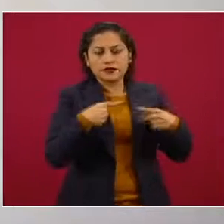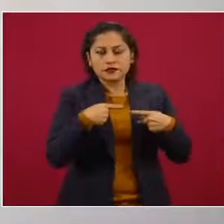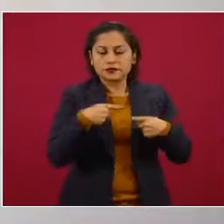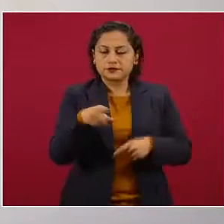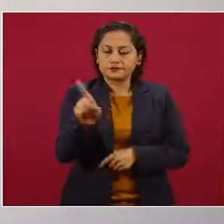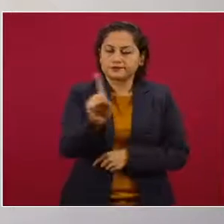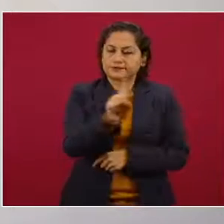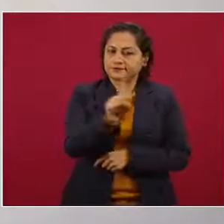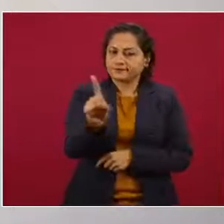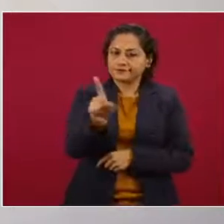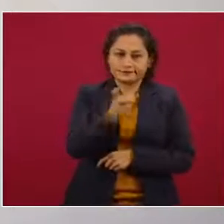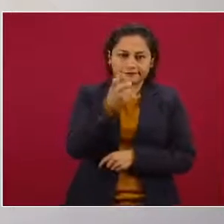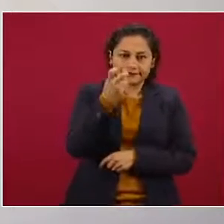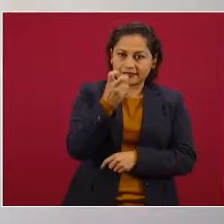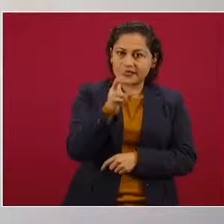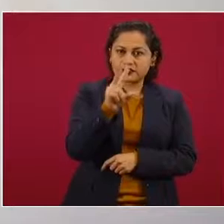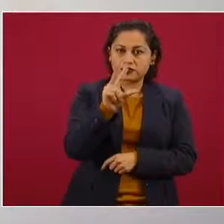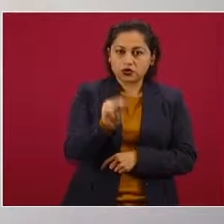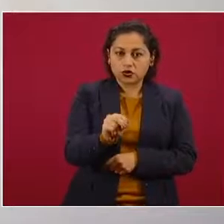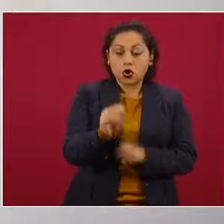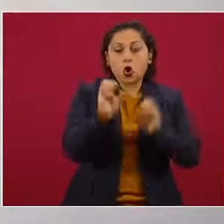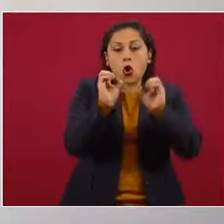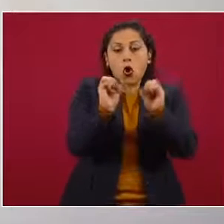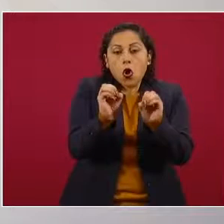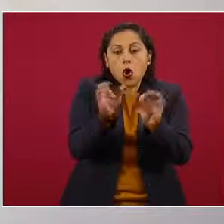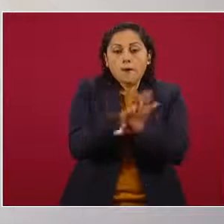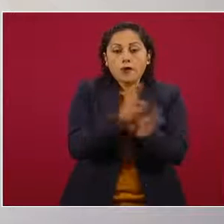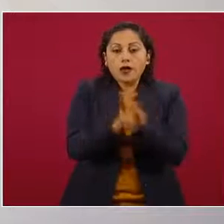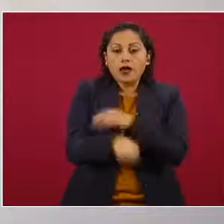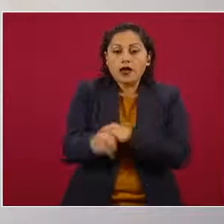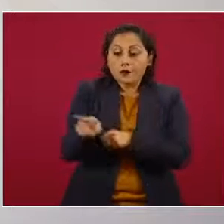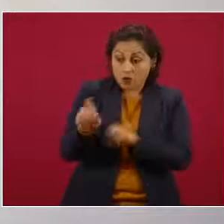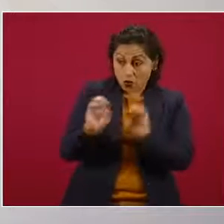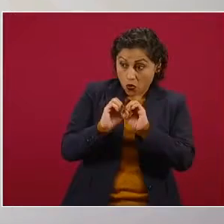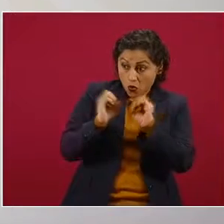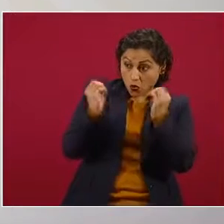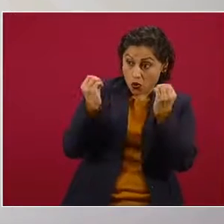que se va a enviar a una organización, como era antes,